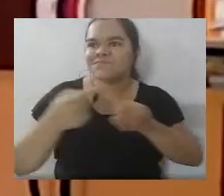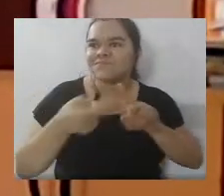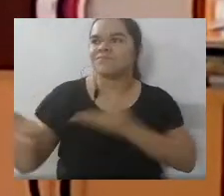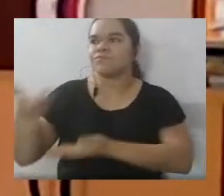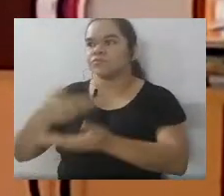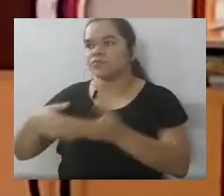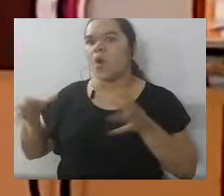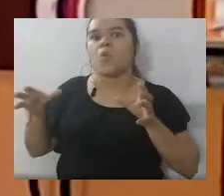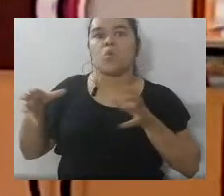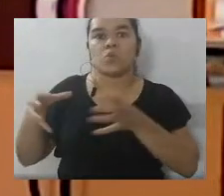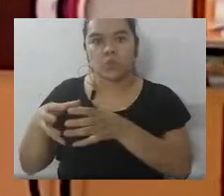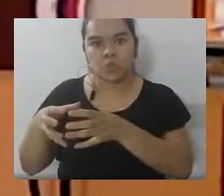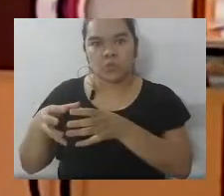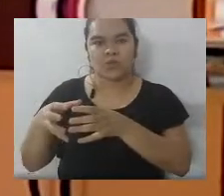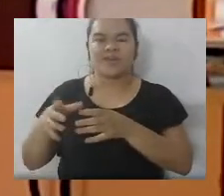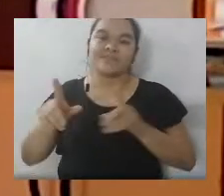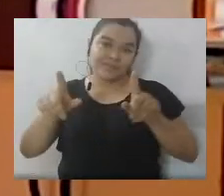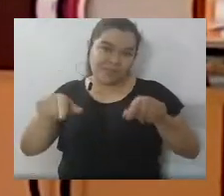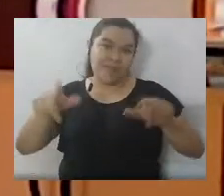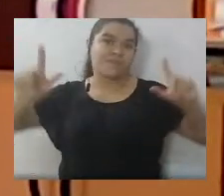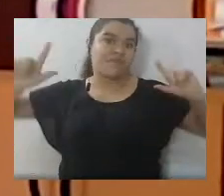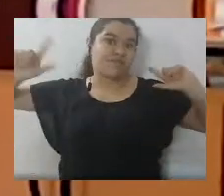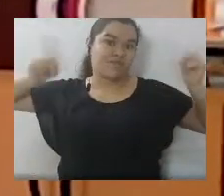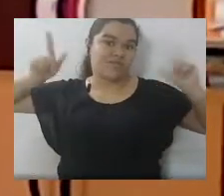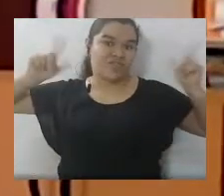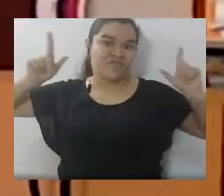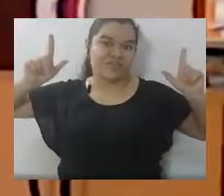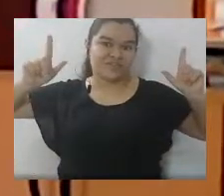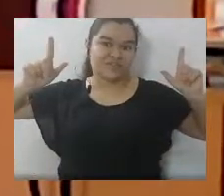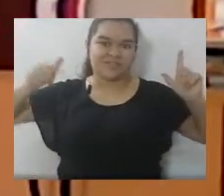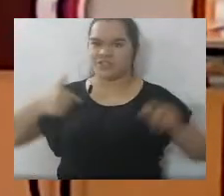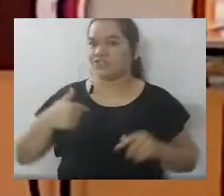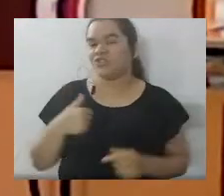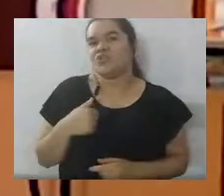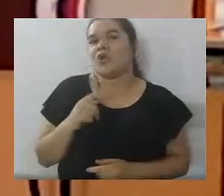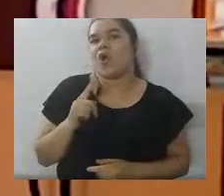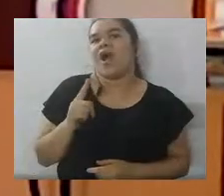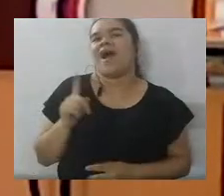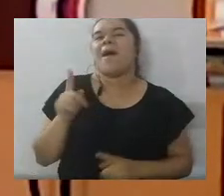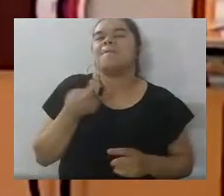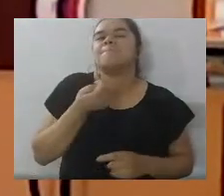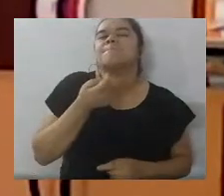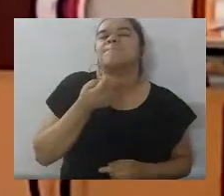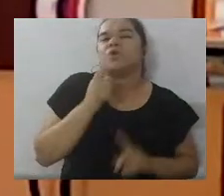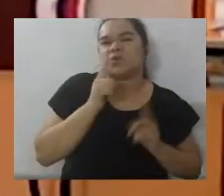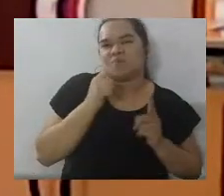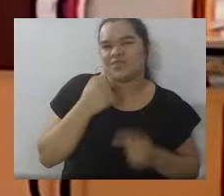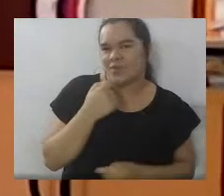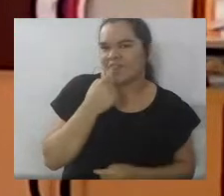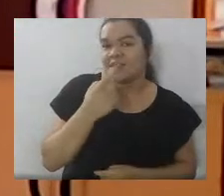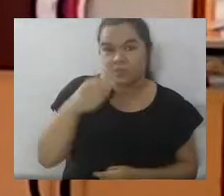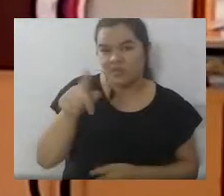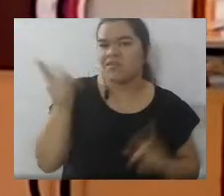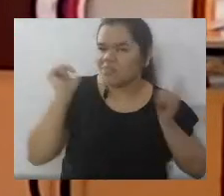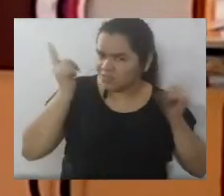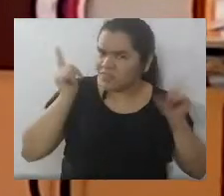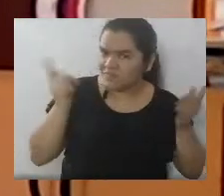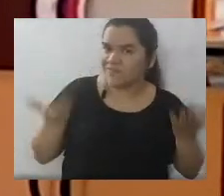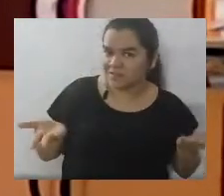estudiante, particularmente divertirse. Soy de los pocos profesores que le aconseja a sus alumnos que se